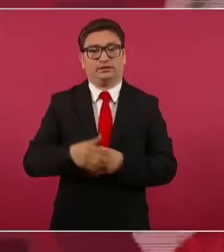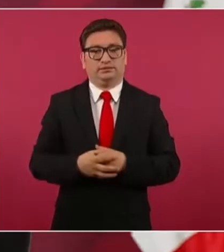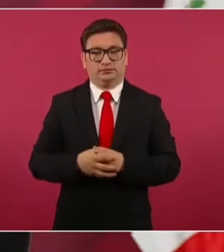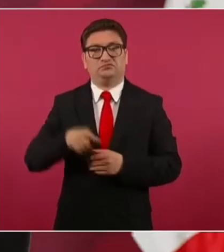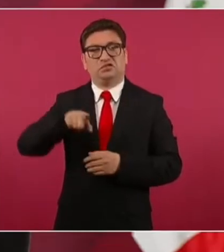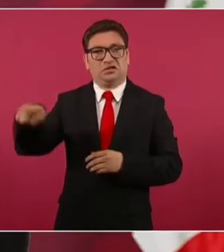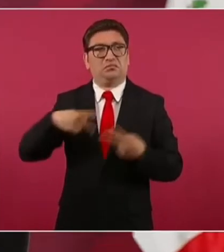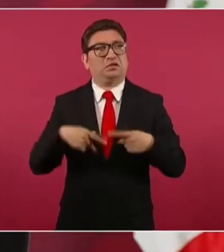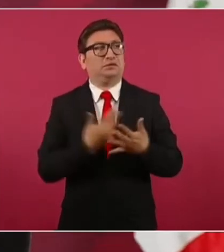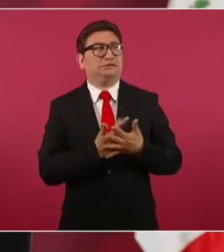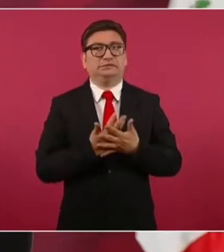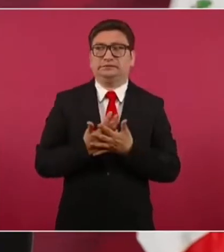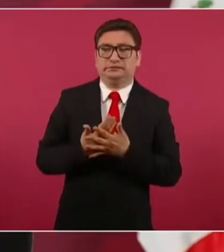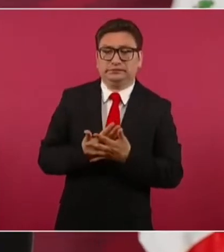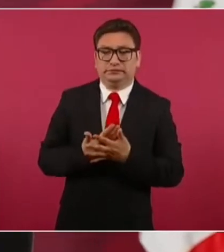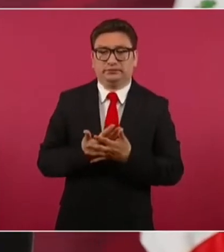a la gente.